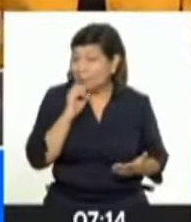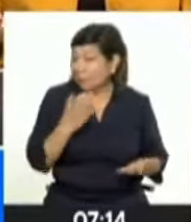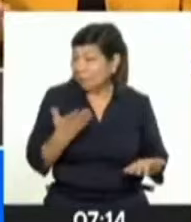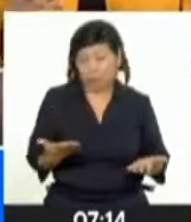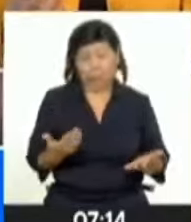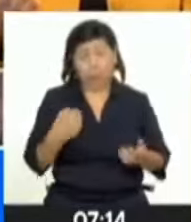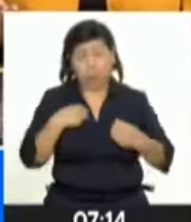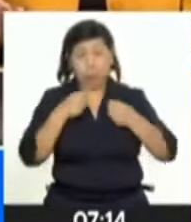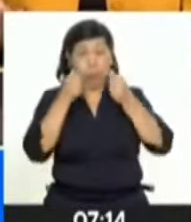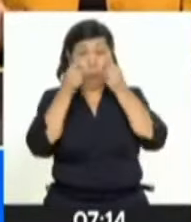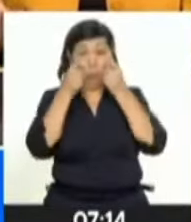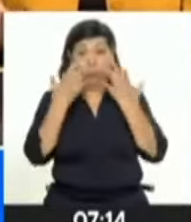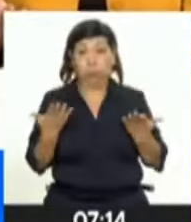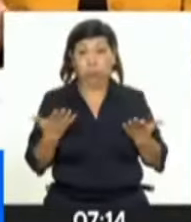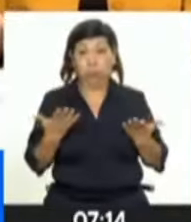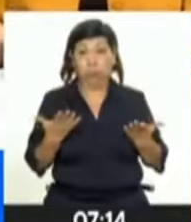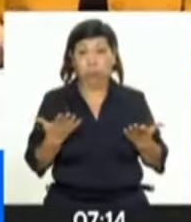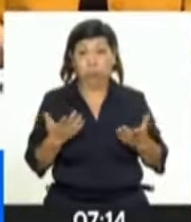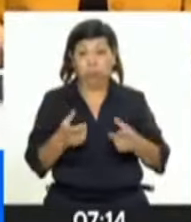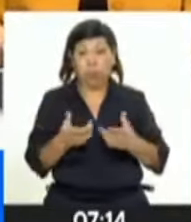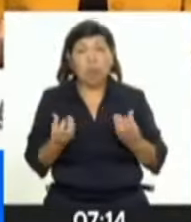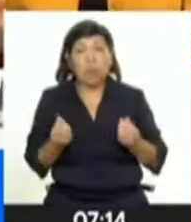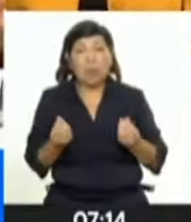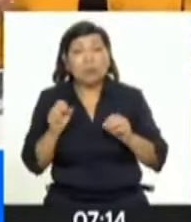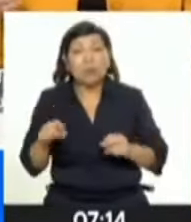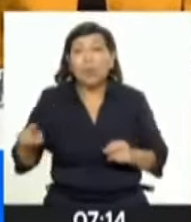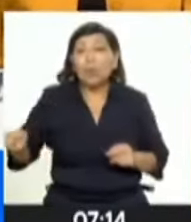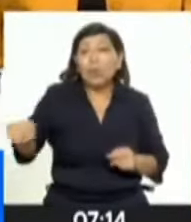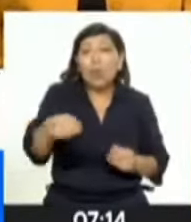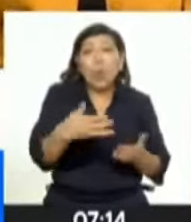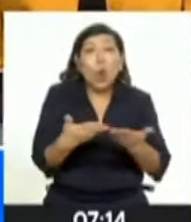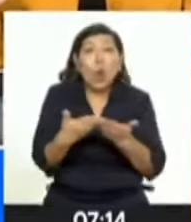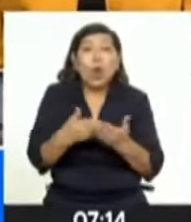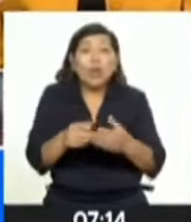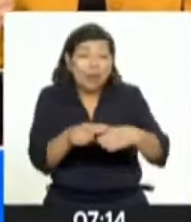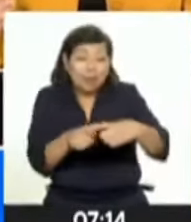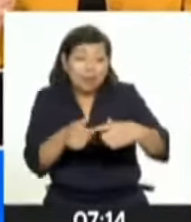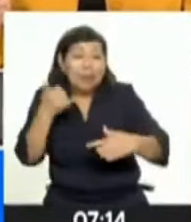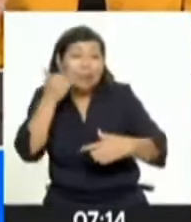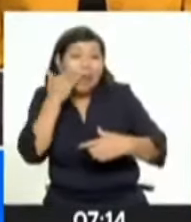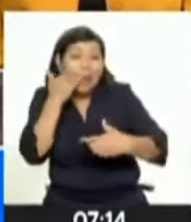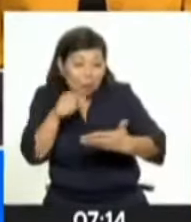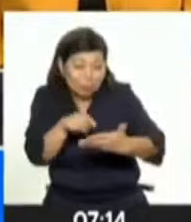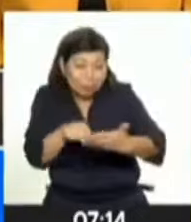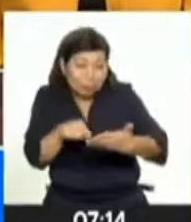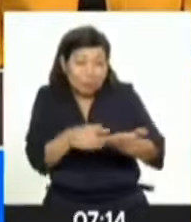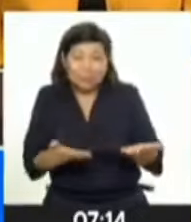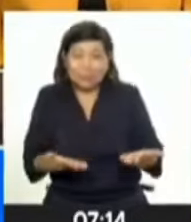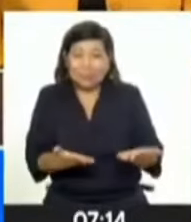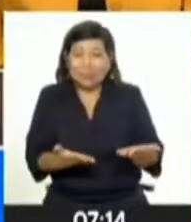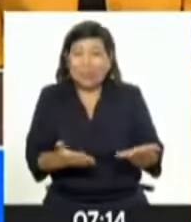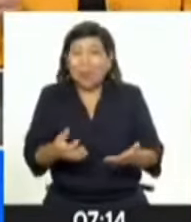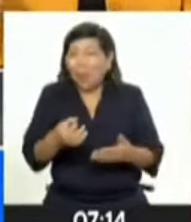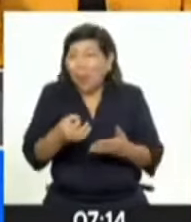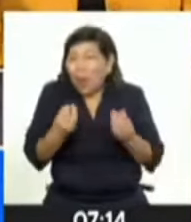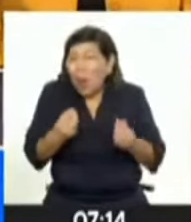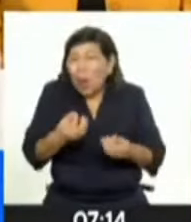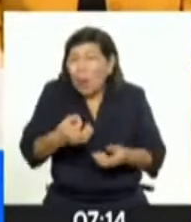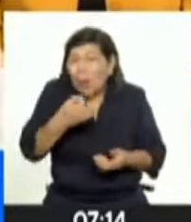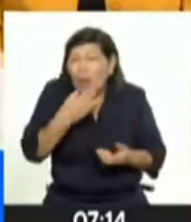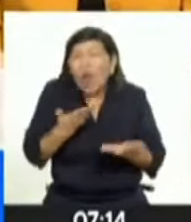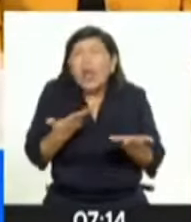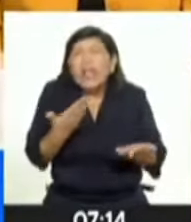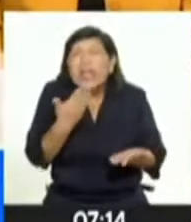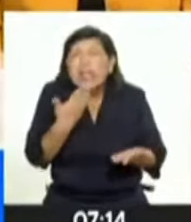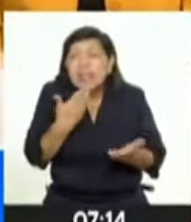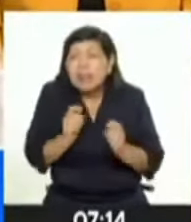es que nos ha llamado la atención el reto de por sí y el hecho de que los chicos tengan acceso a este tipo de medicamentos que deben de ser